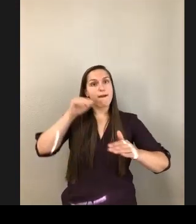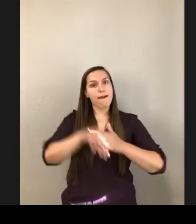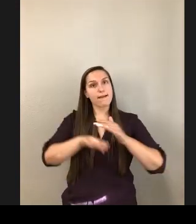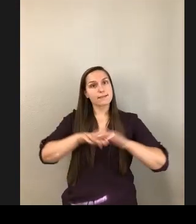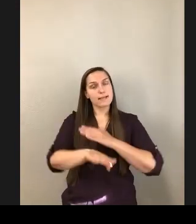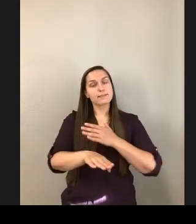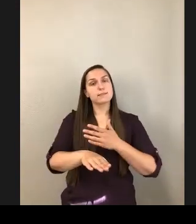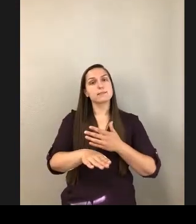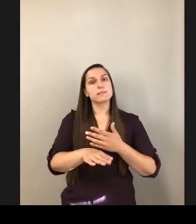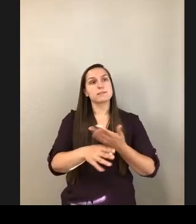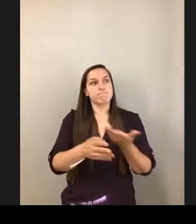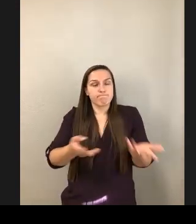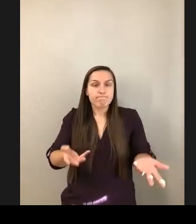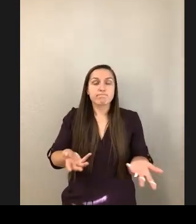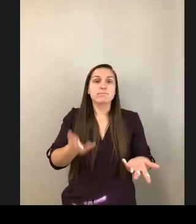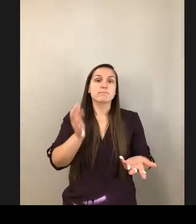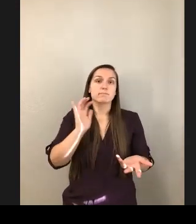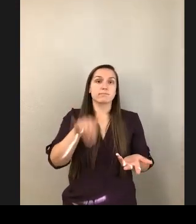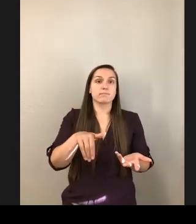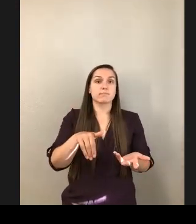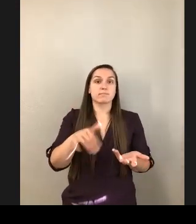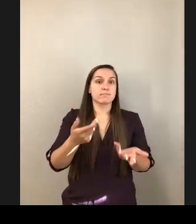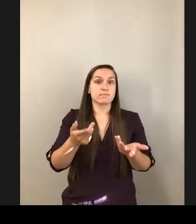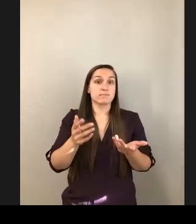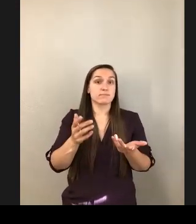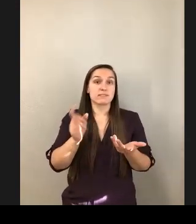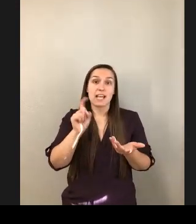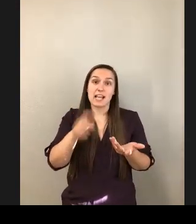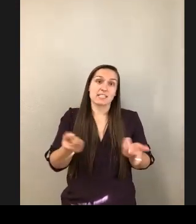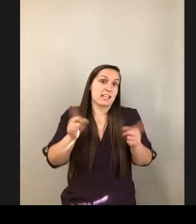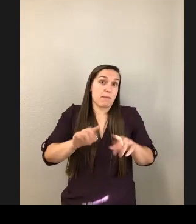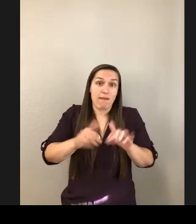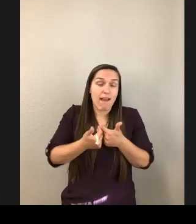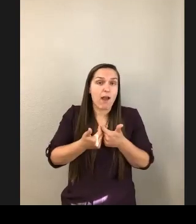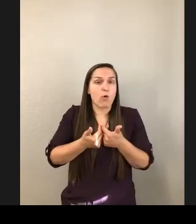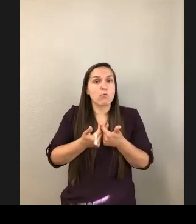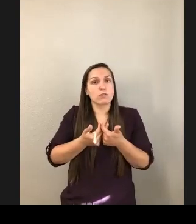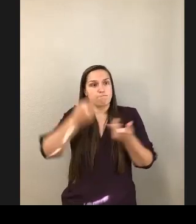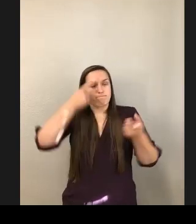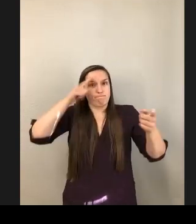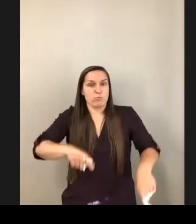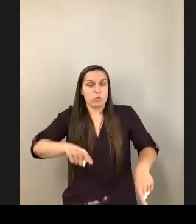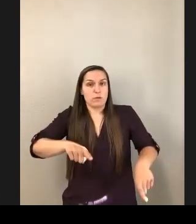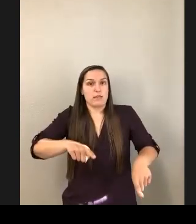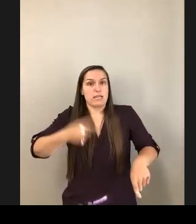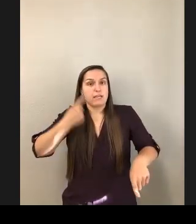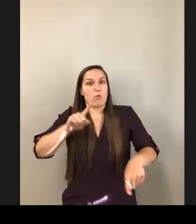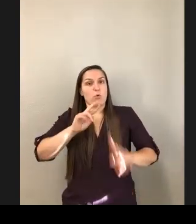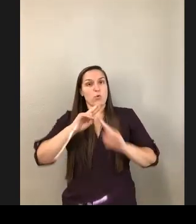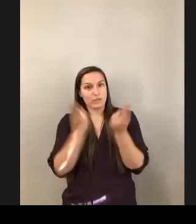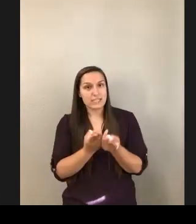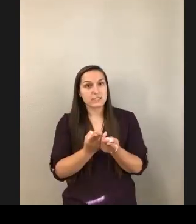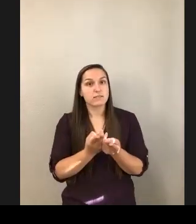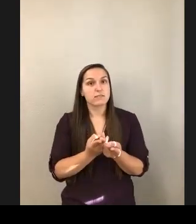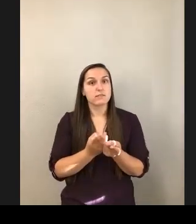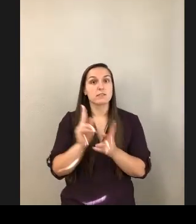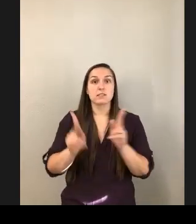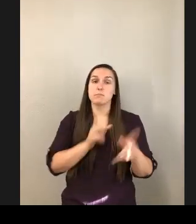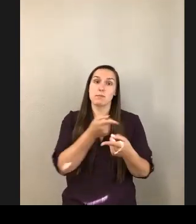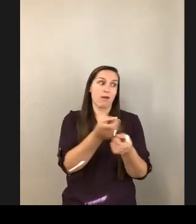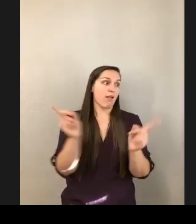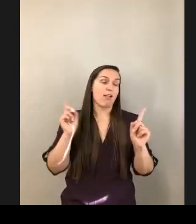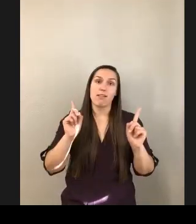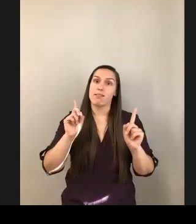más acceso a la supervisión, eso sí tiene que ser en conjunto con el sindicato. Y